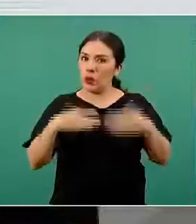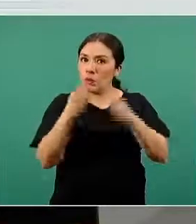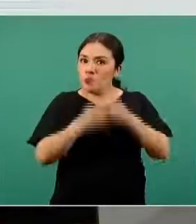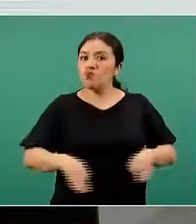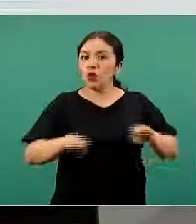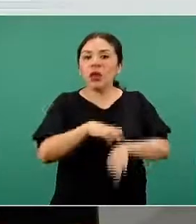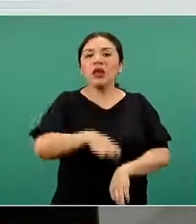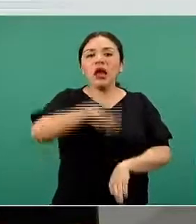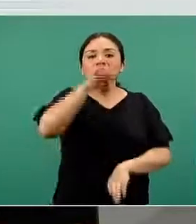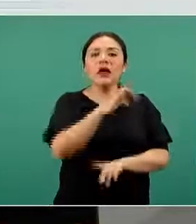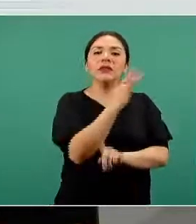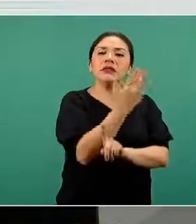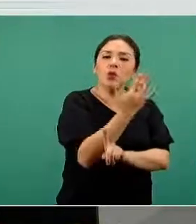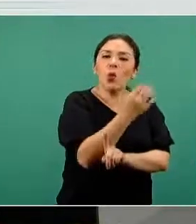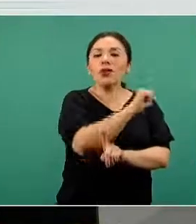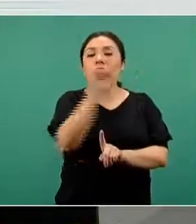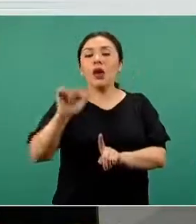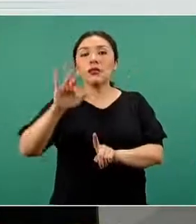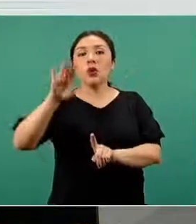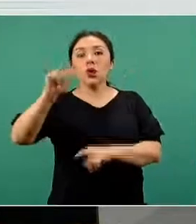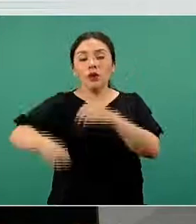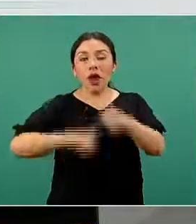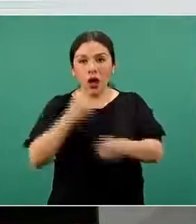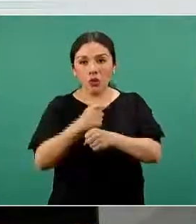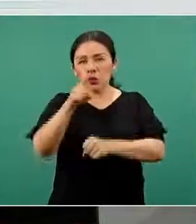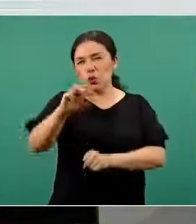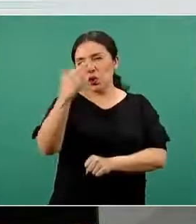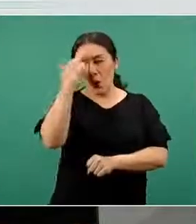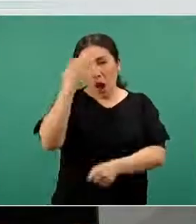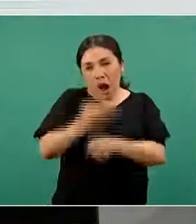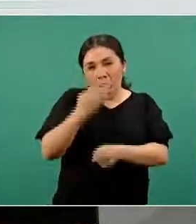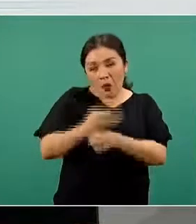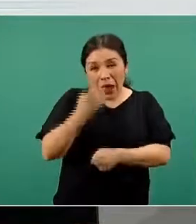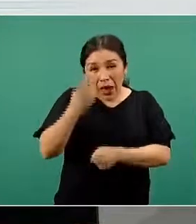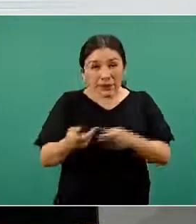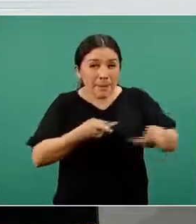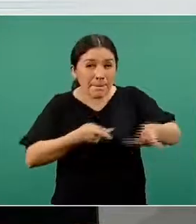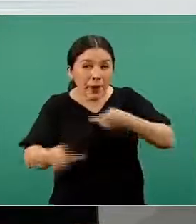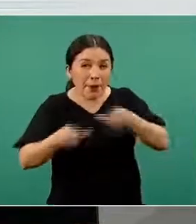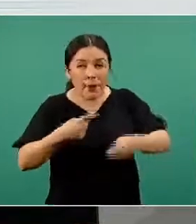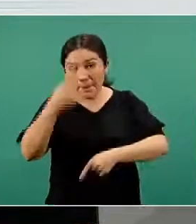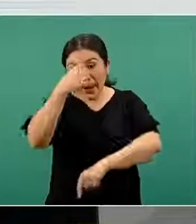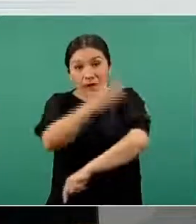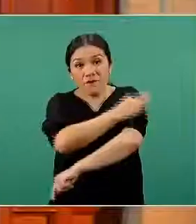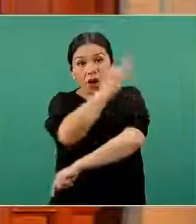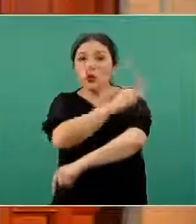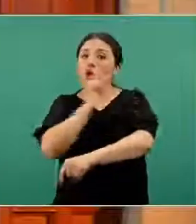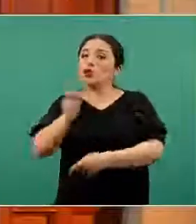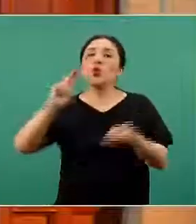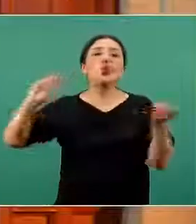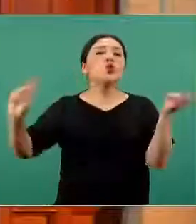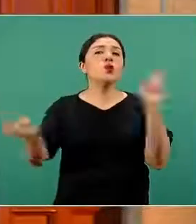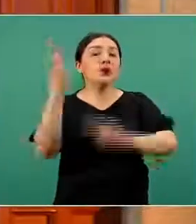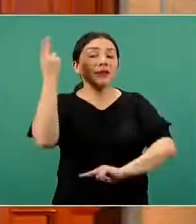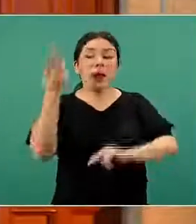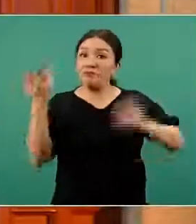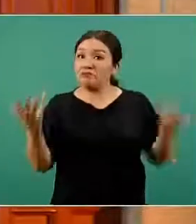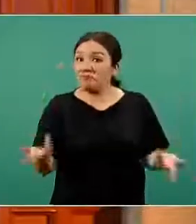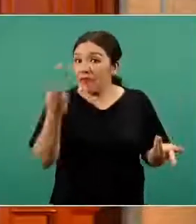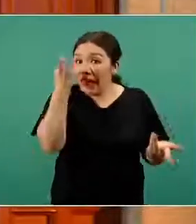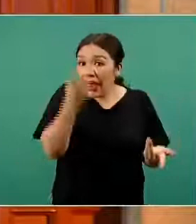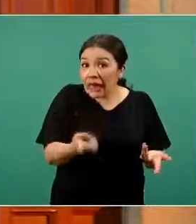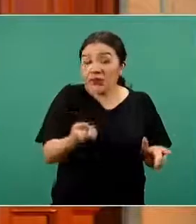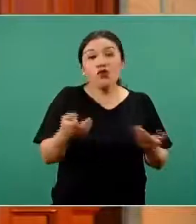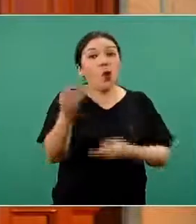entre 50 y 59 años. Recordemos que estamos ante una estrategia de vacunación universal y que por lo tanto toda